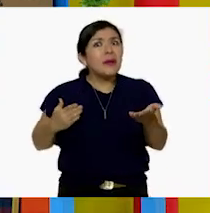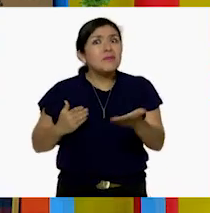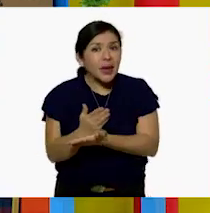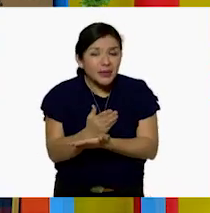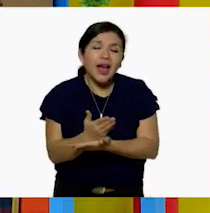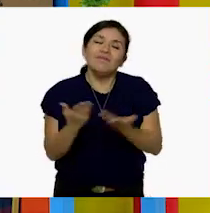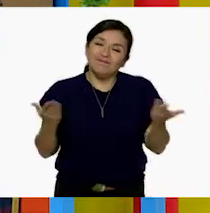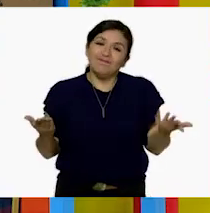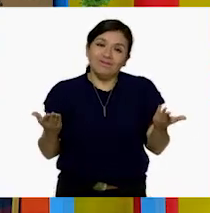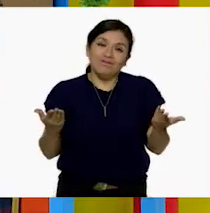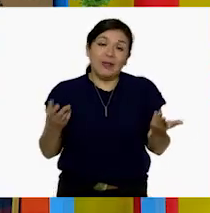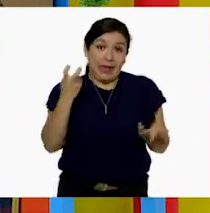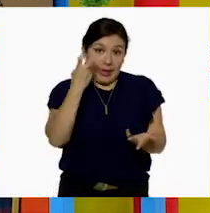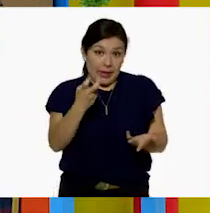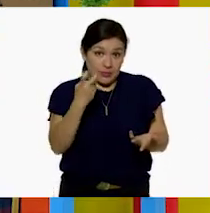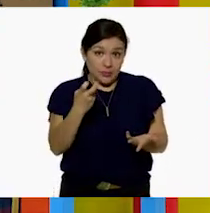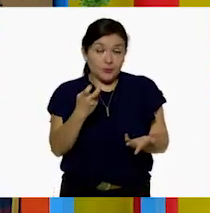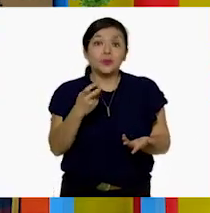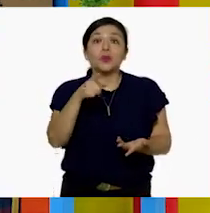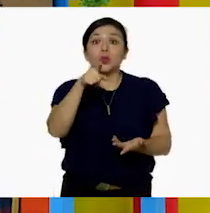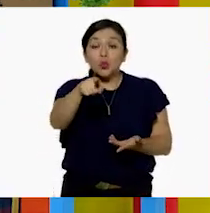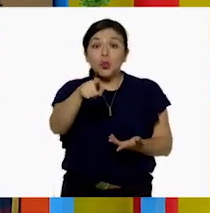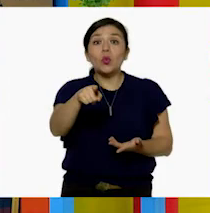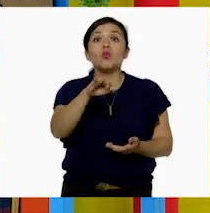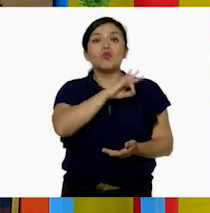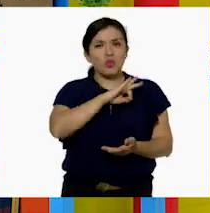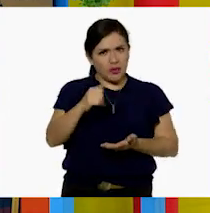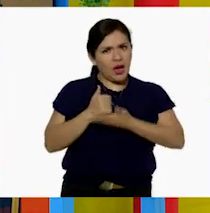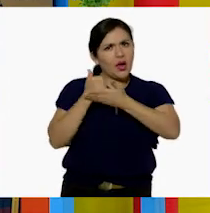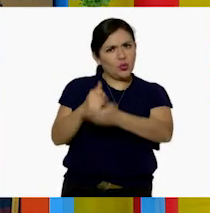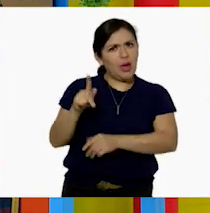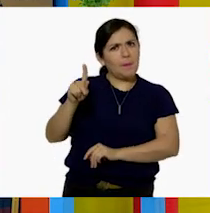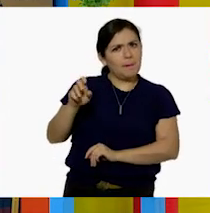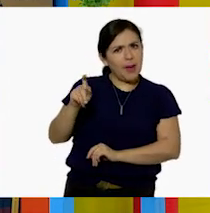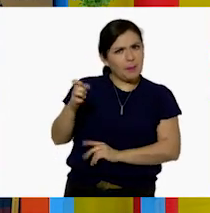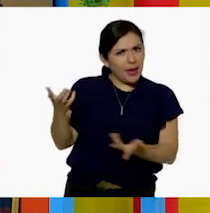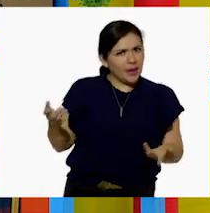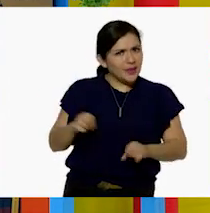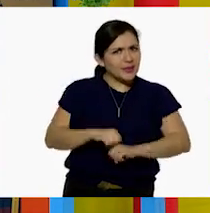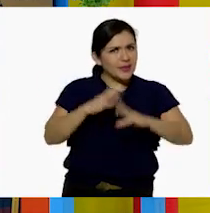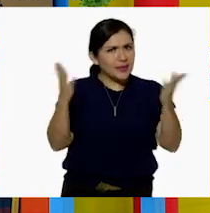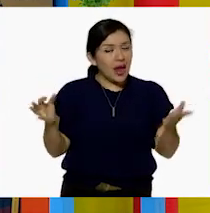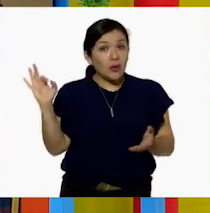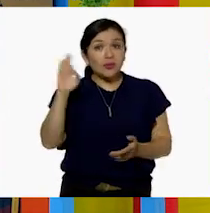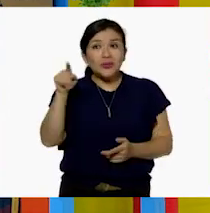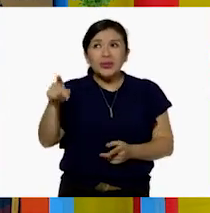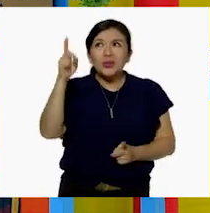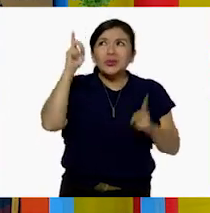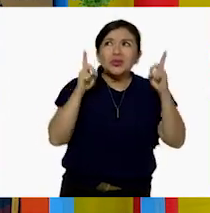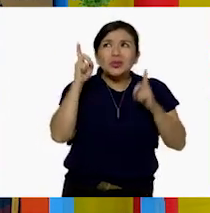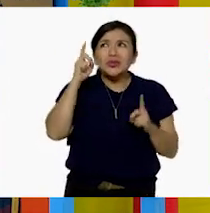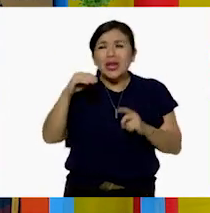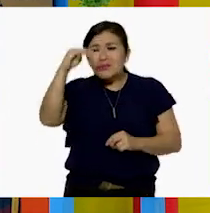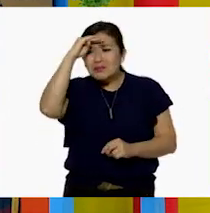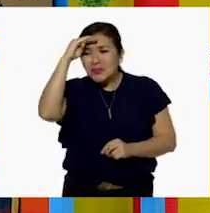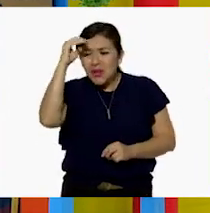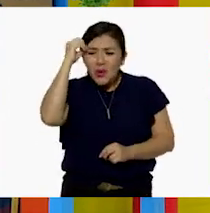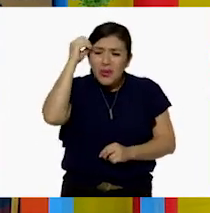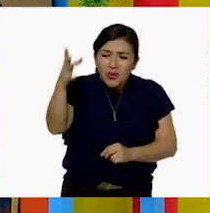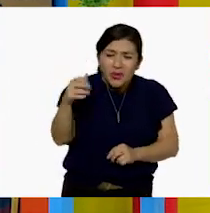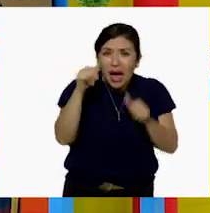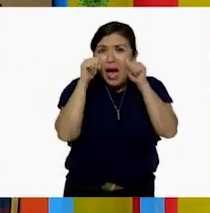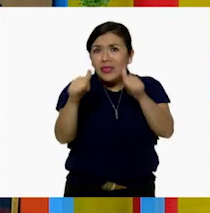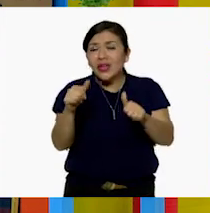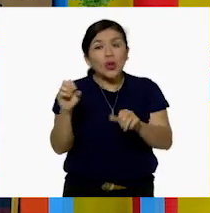Tienen que llegar a la meta. Ahora, niñas y niños, ustedes pueden ayudarle a Pepe. Sí, claro, en caso de que él se le olvide o no haya puesto